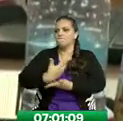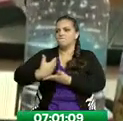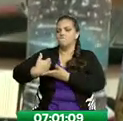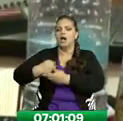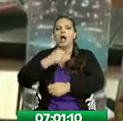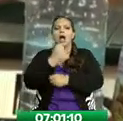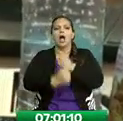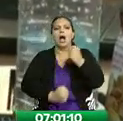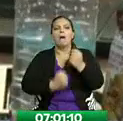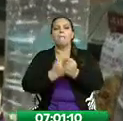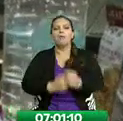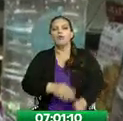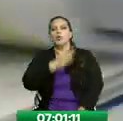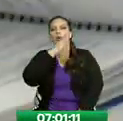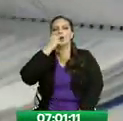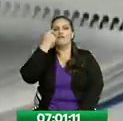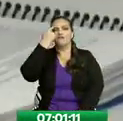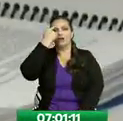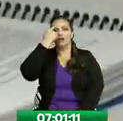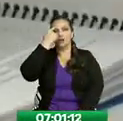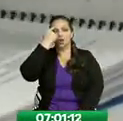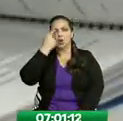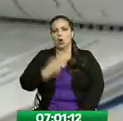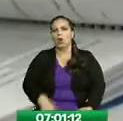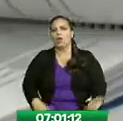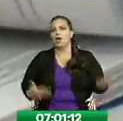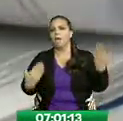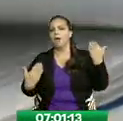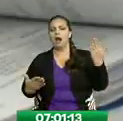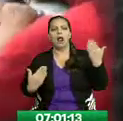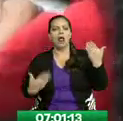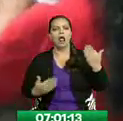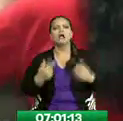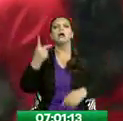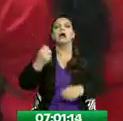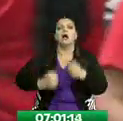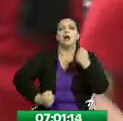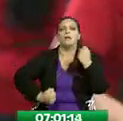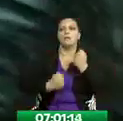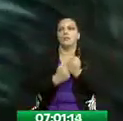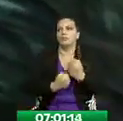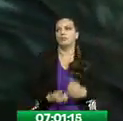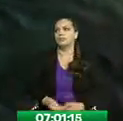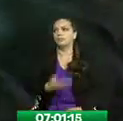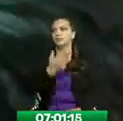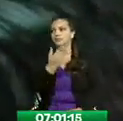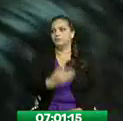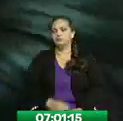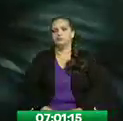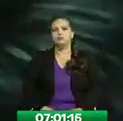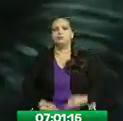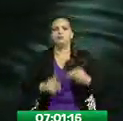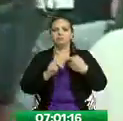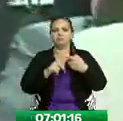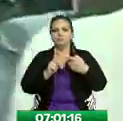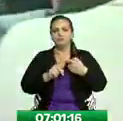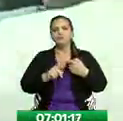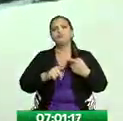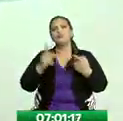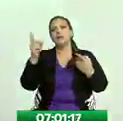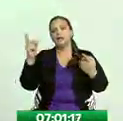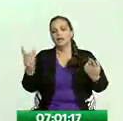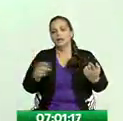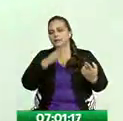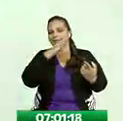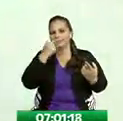cambio de la contratación pública. Entre los investigados se encuentran los exmandatarios Rafael Correa y Jorge Glass, este último actualmente